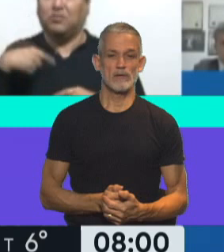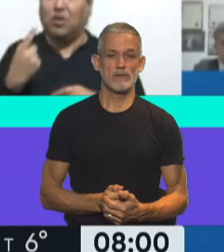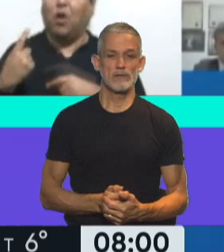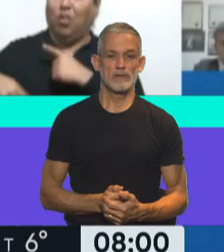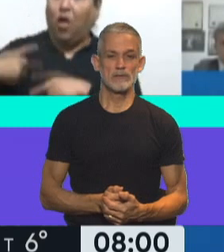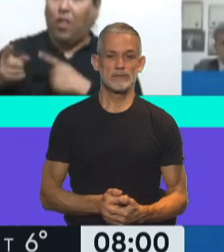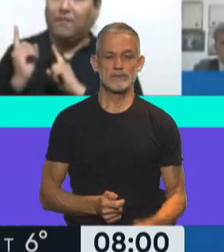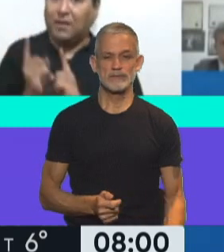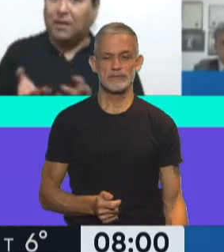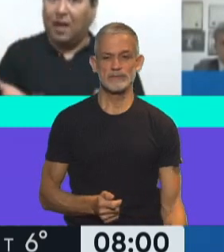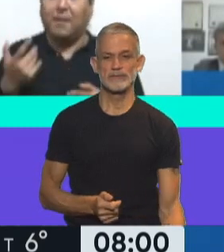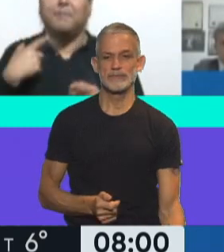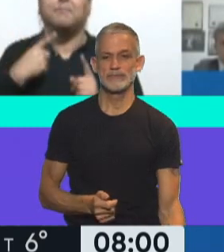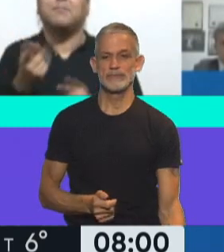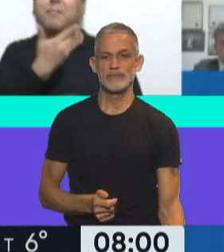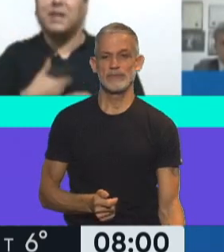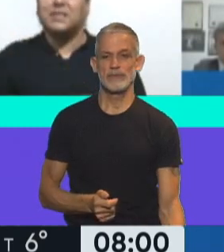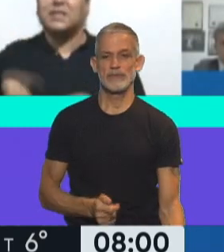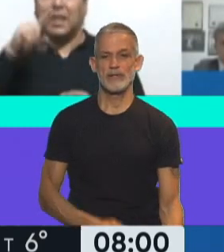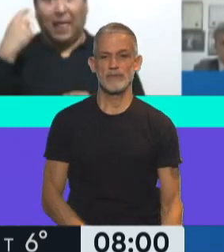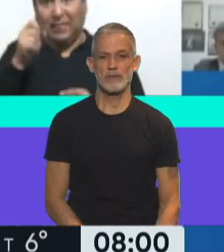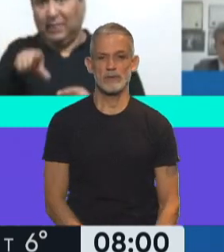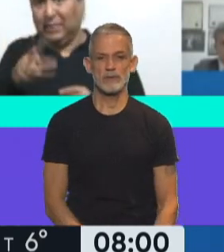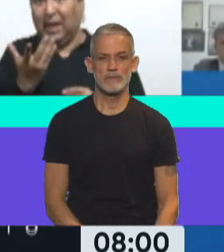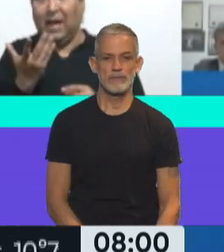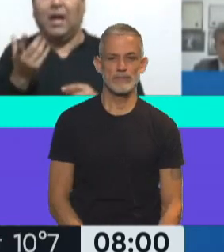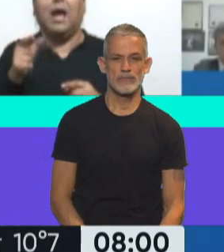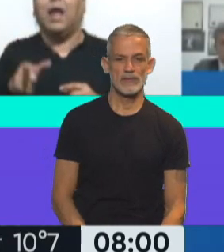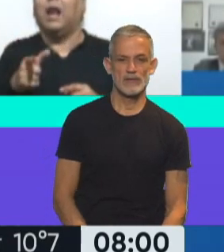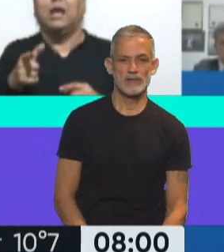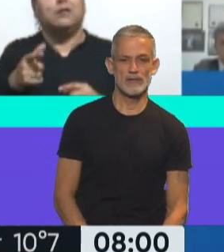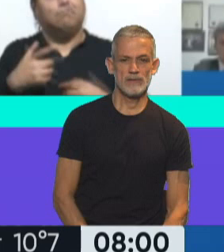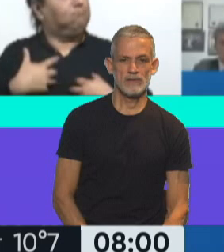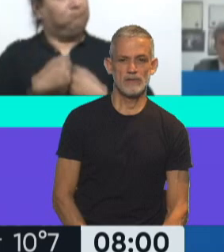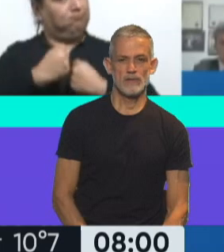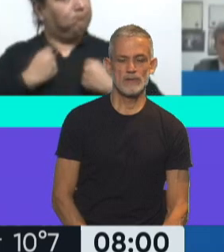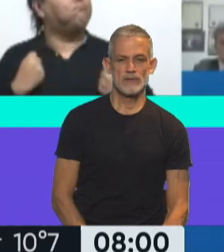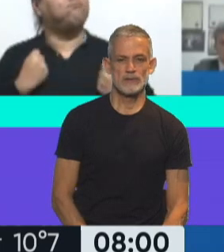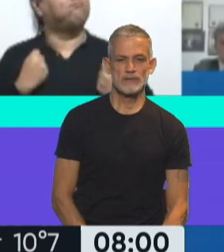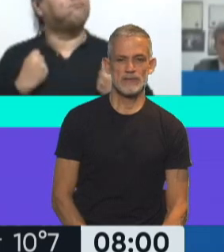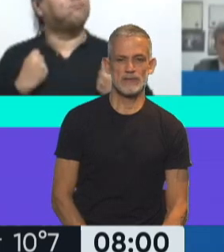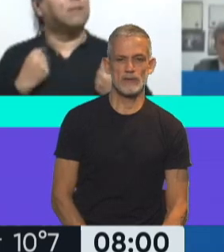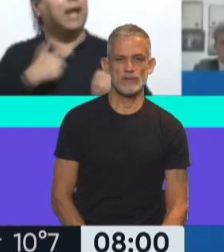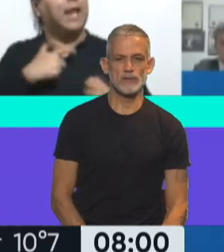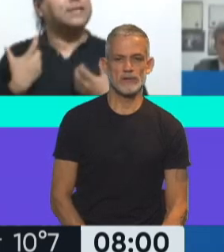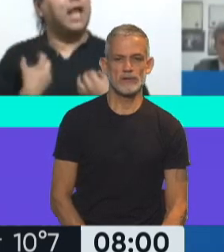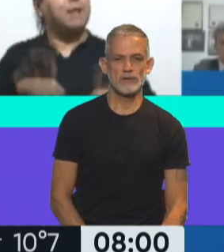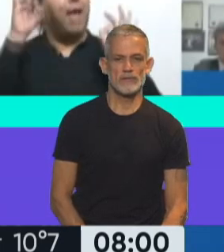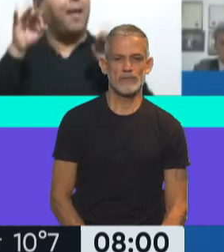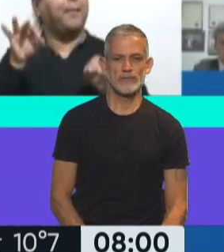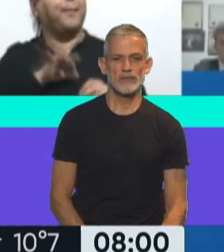Cuando el presidente, en síntesis, se la juega por salvar la vida de